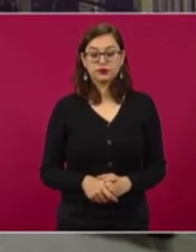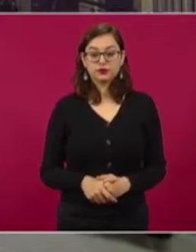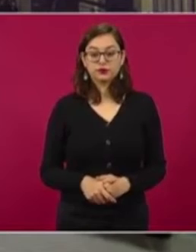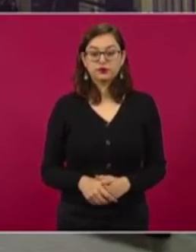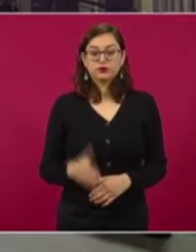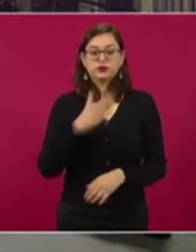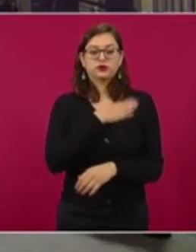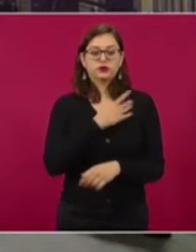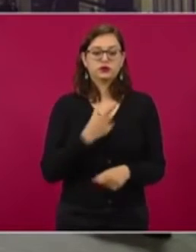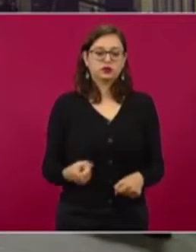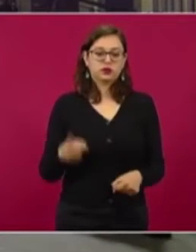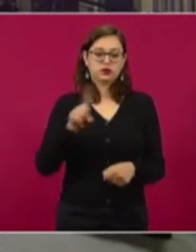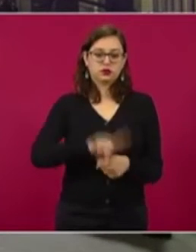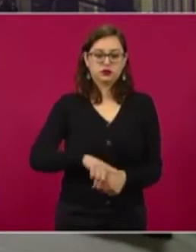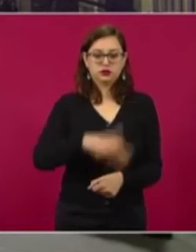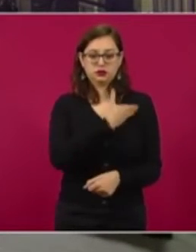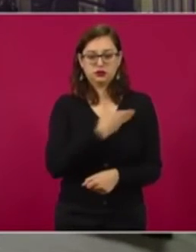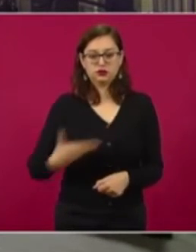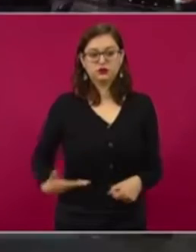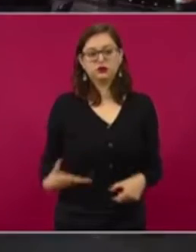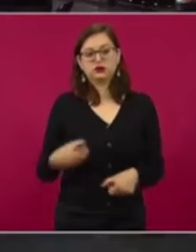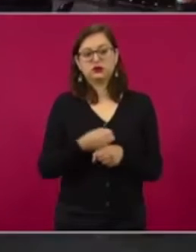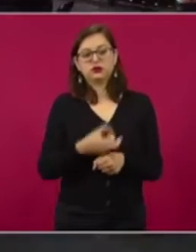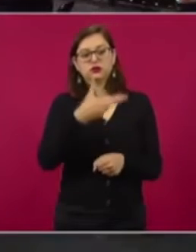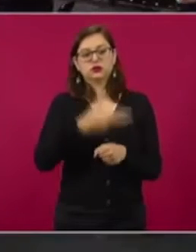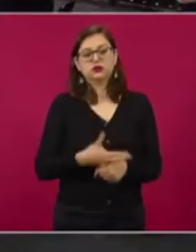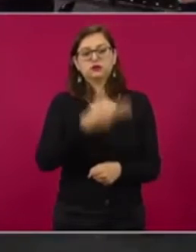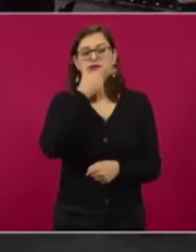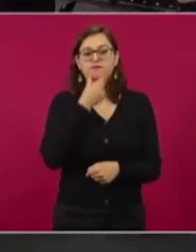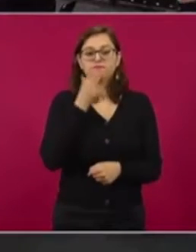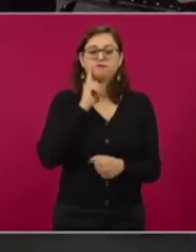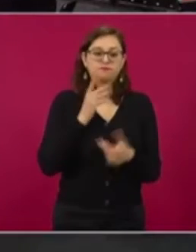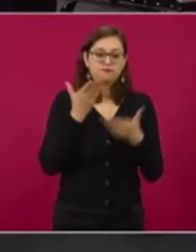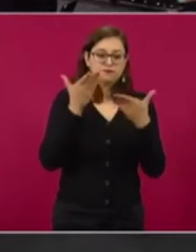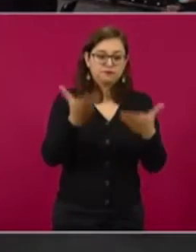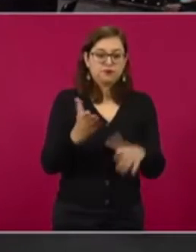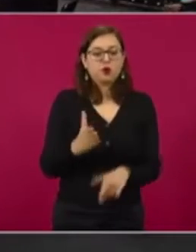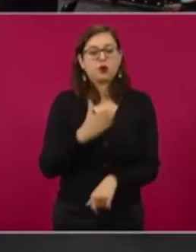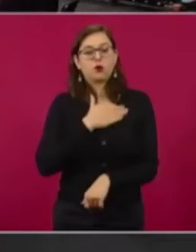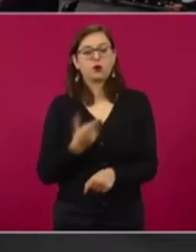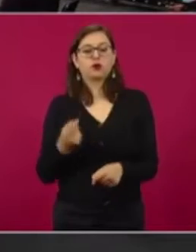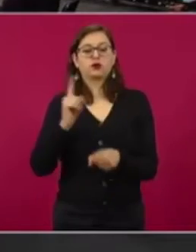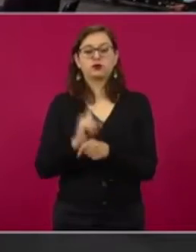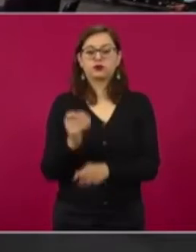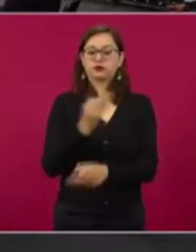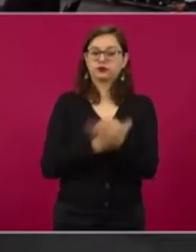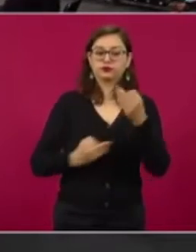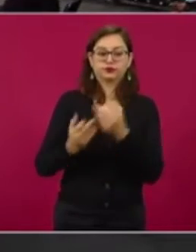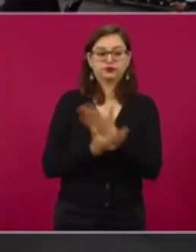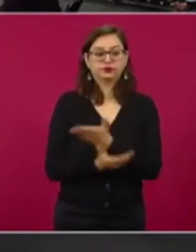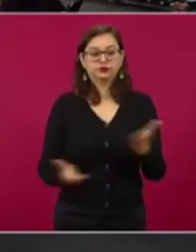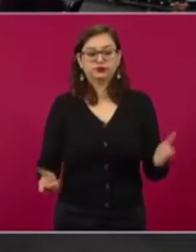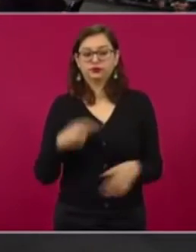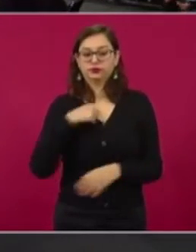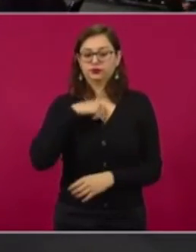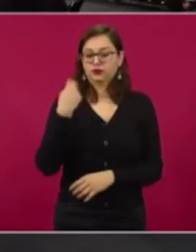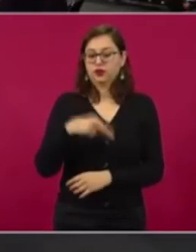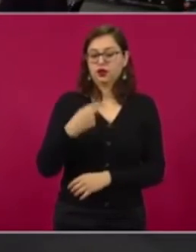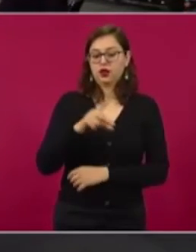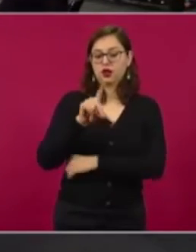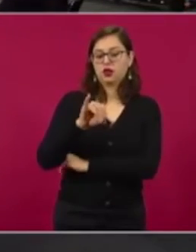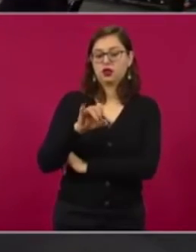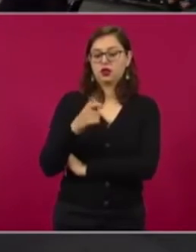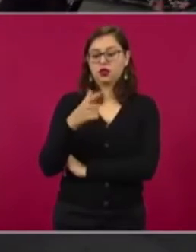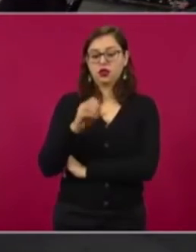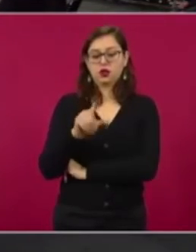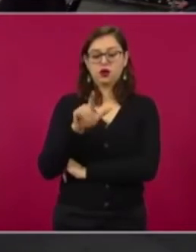Buenos días, señor presidente. Buenos días, secretarios, secretaria, licenciada. Buenos días. Buenos días a todos y a todos. Diego Elías Cedillo, de Tabasco Hoy, Campeche Hoy, Quintana